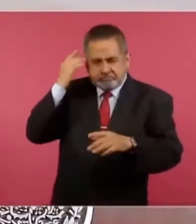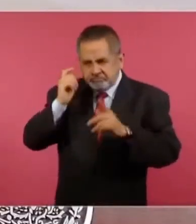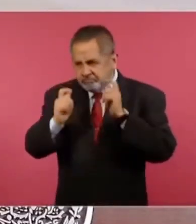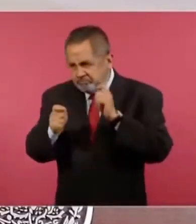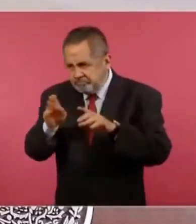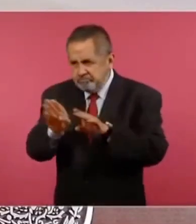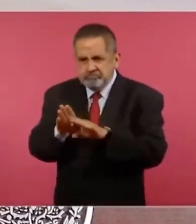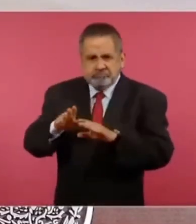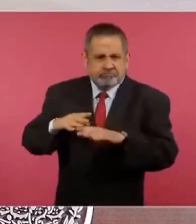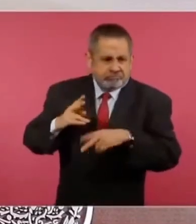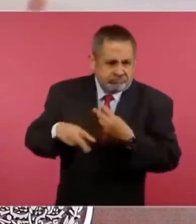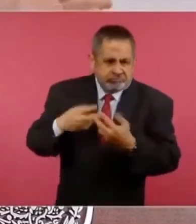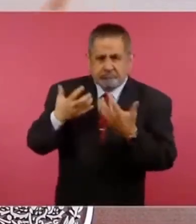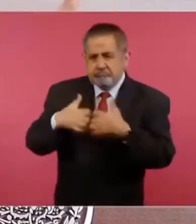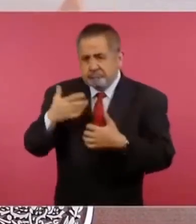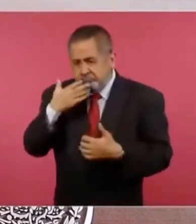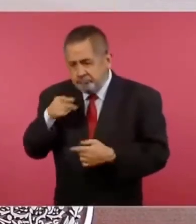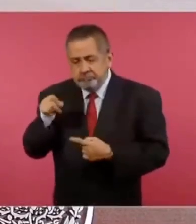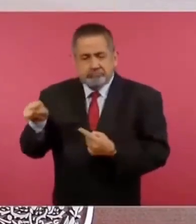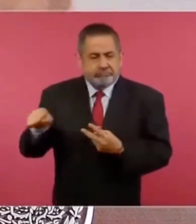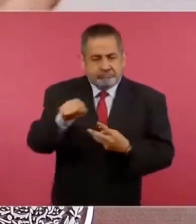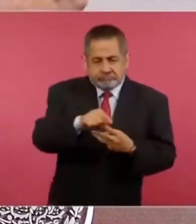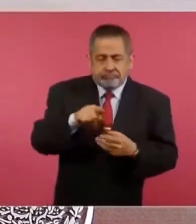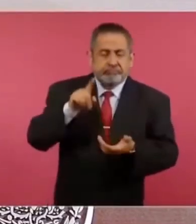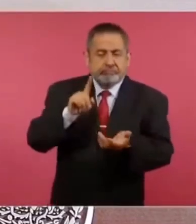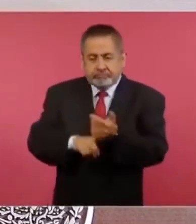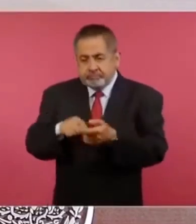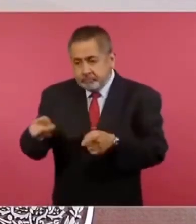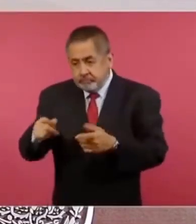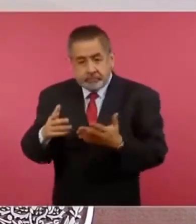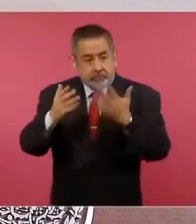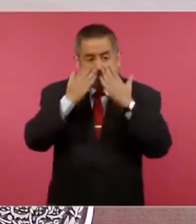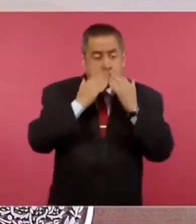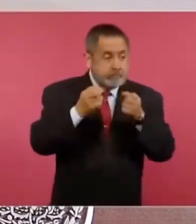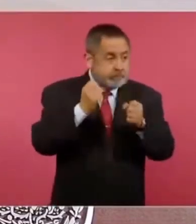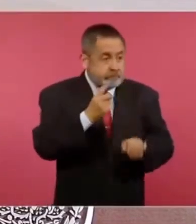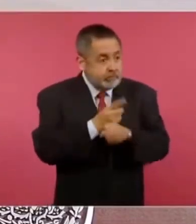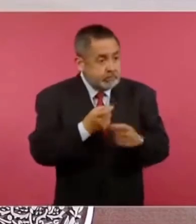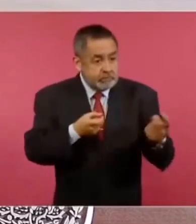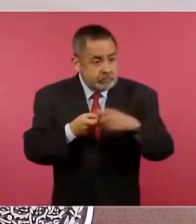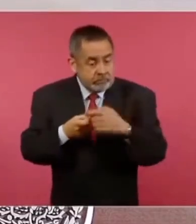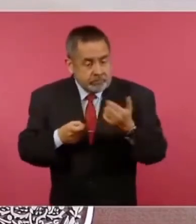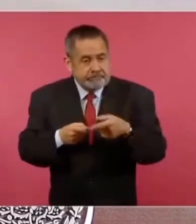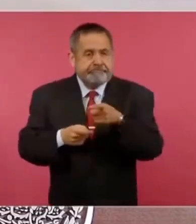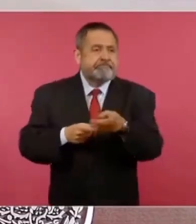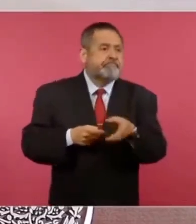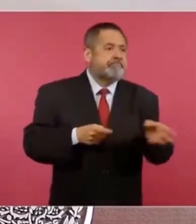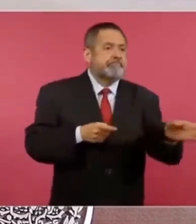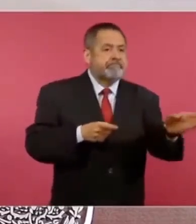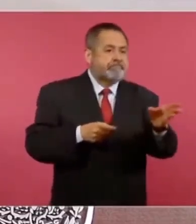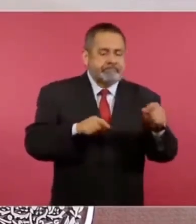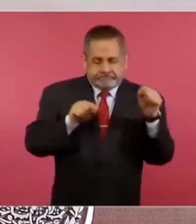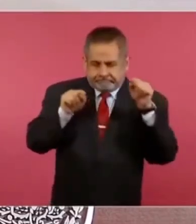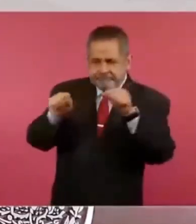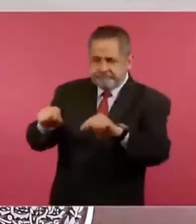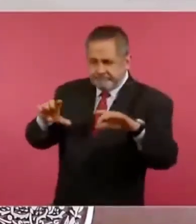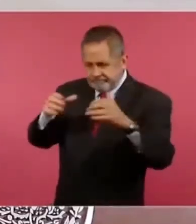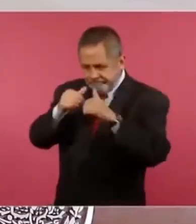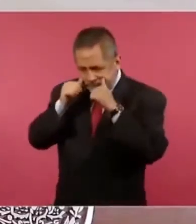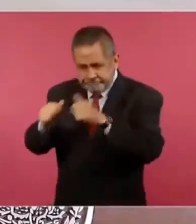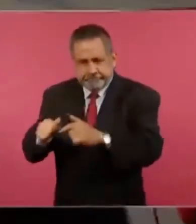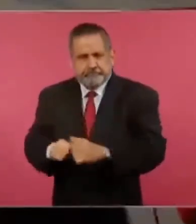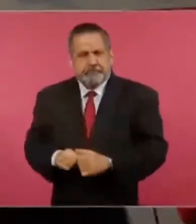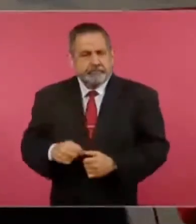porque esto esté funcionando bien, quienes se atienden ahí, quienes no cuentan con seguridad social y se atienden en alguno de estos centros de salud. Por eso, en